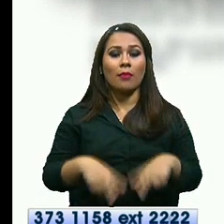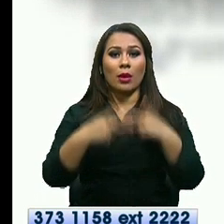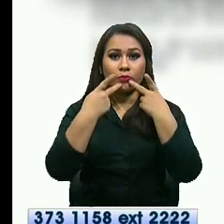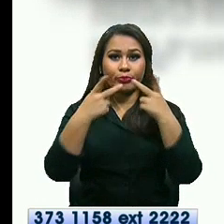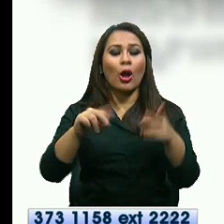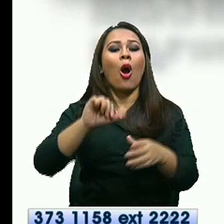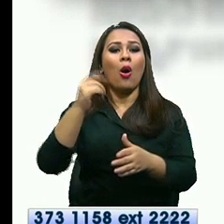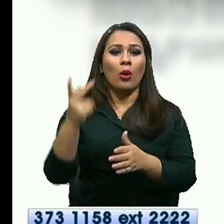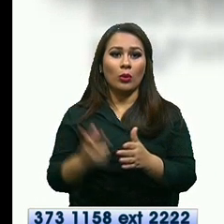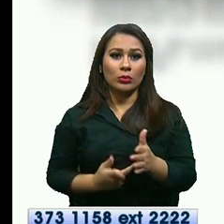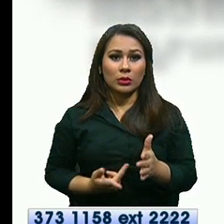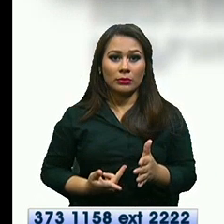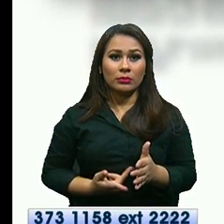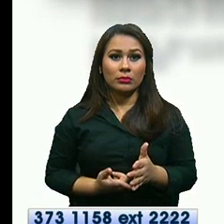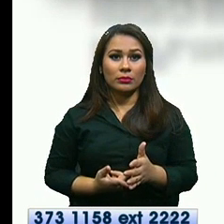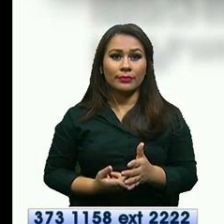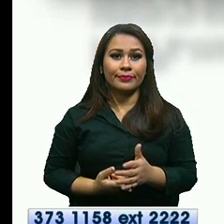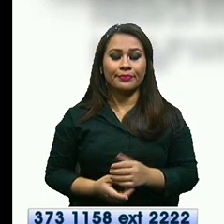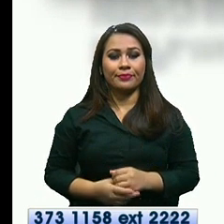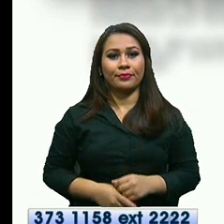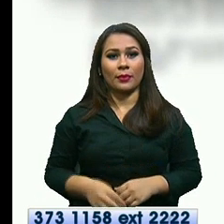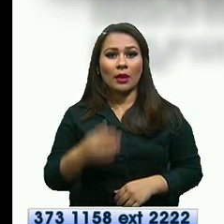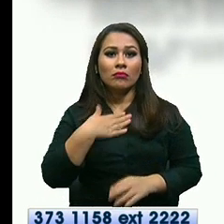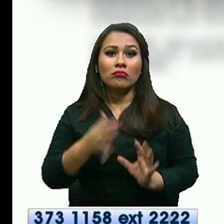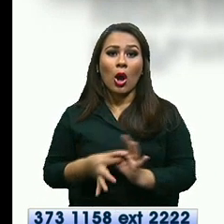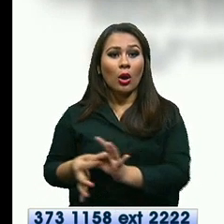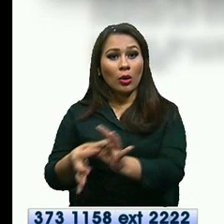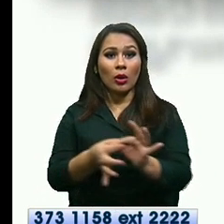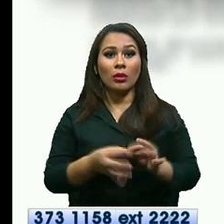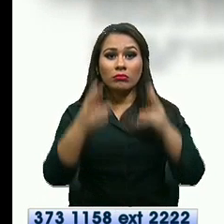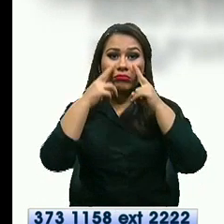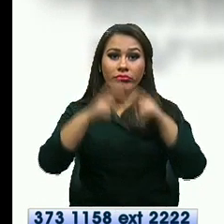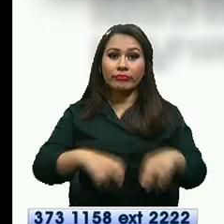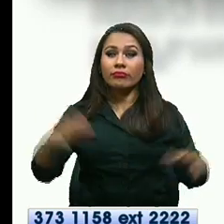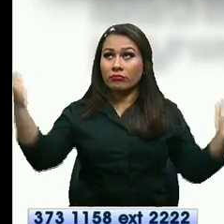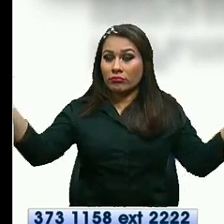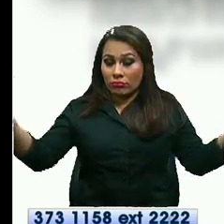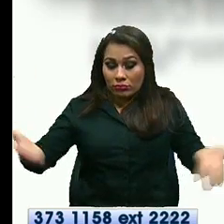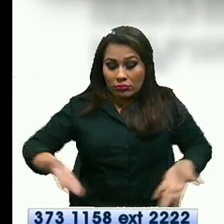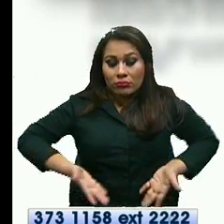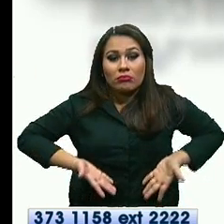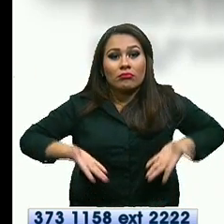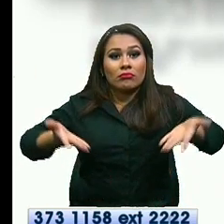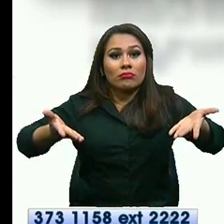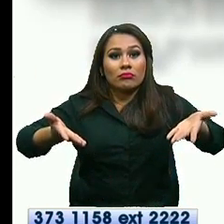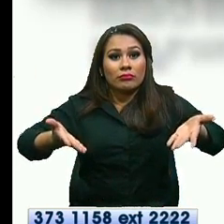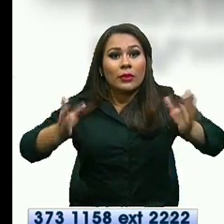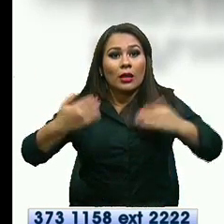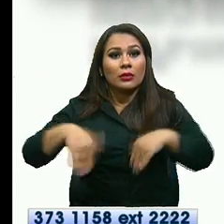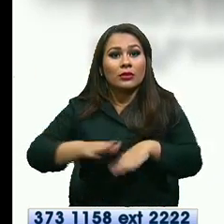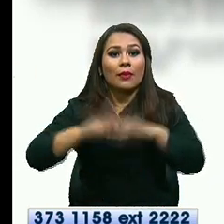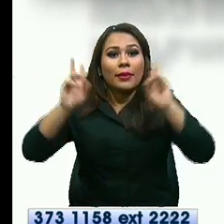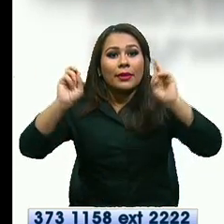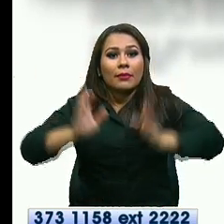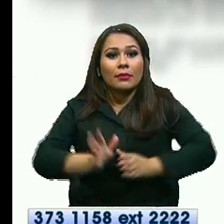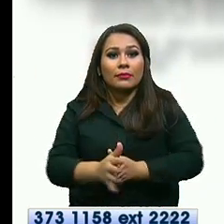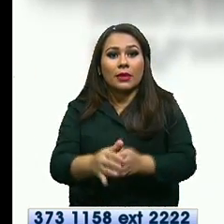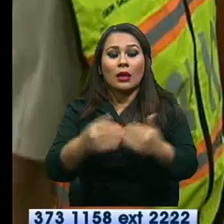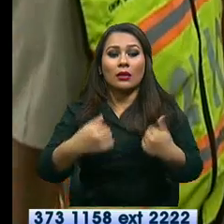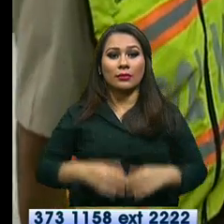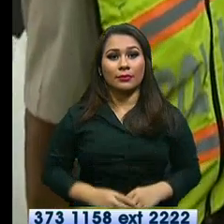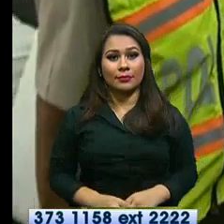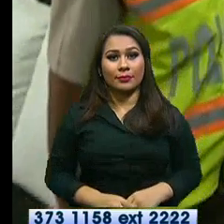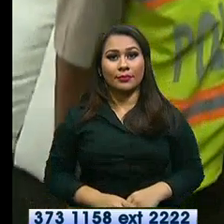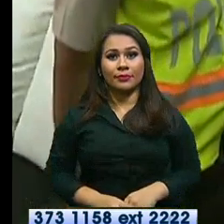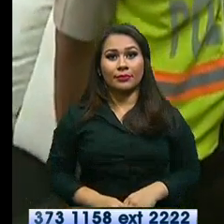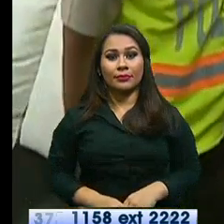el comunicado, manifiesta nuevamente su total disposición para colaborar con la investigación correspondiente en todo lo que sea requerido.